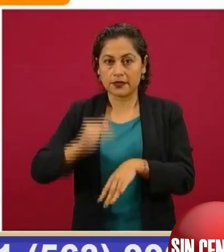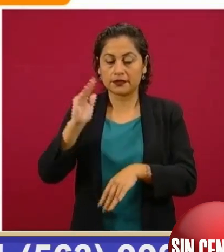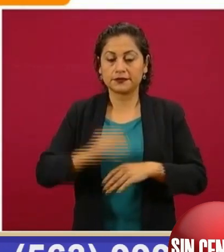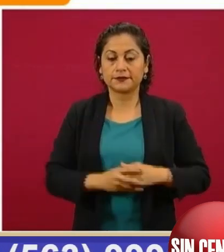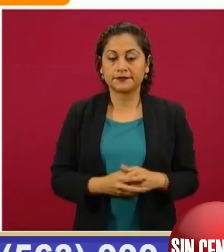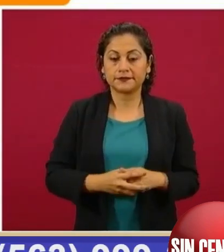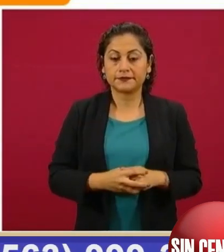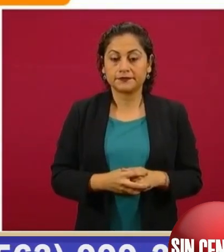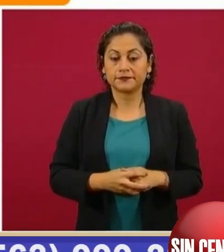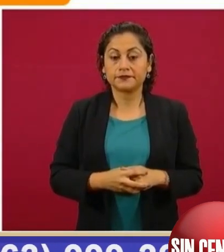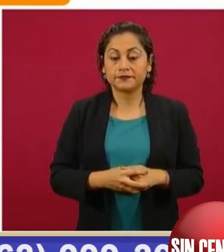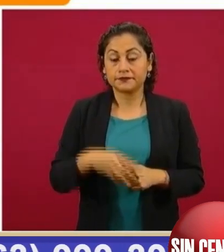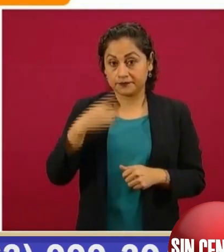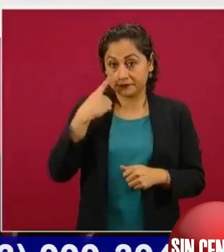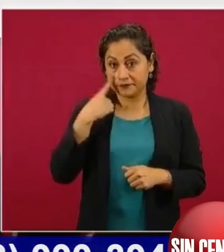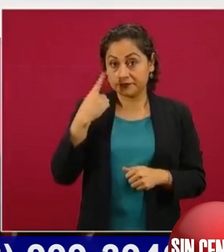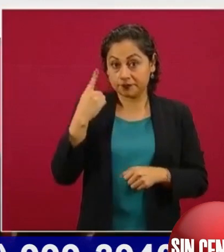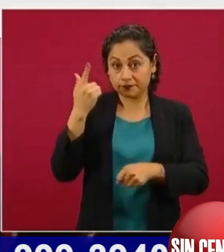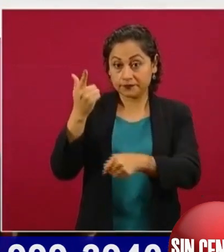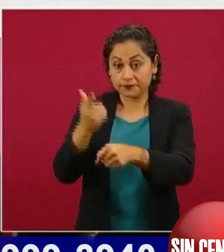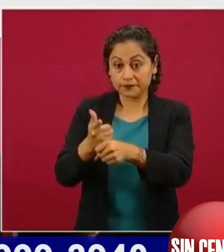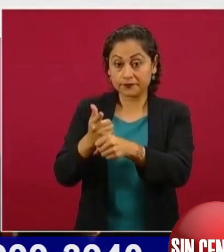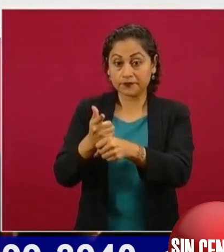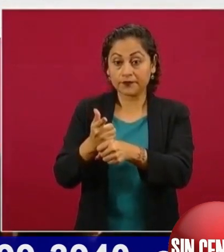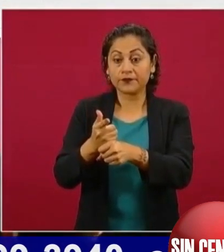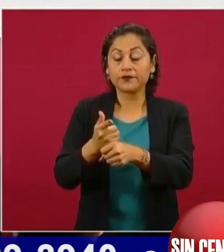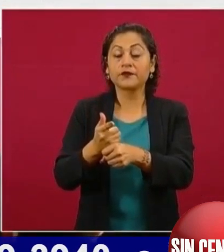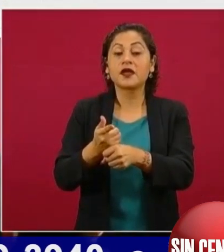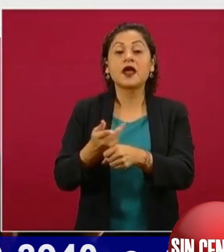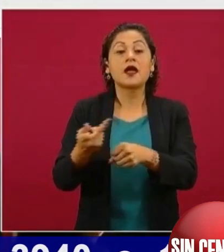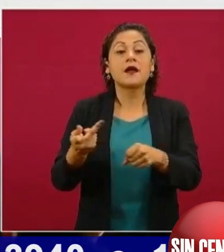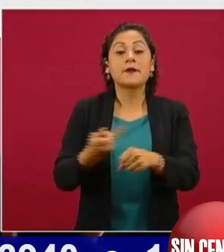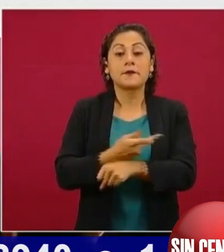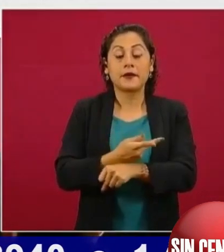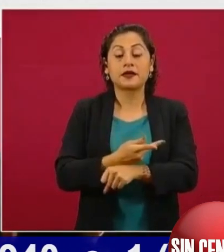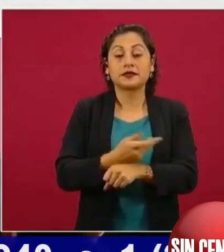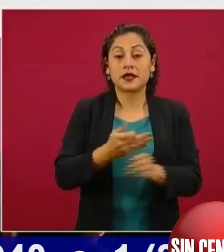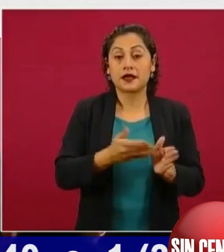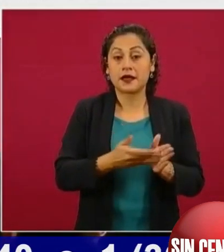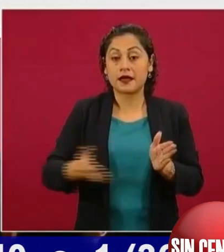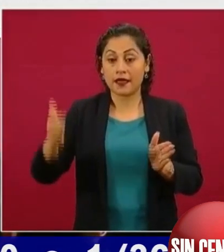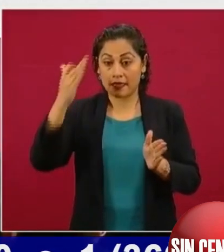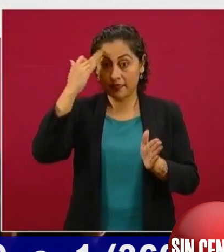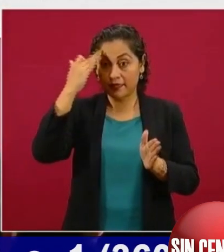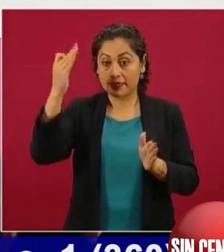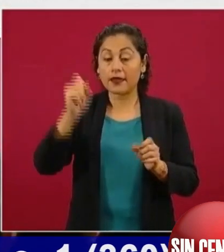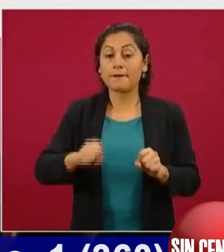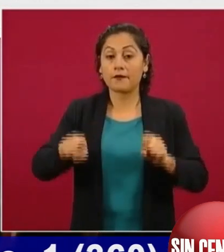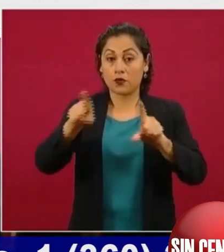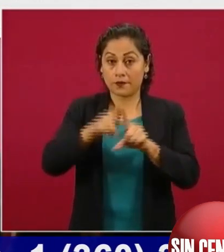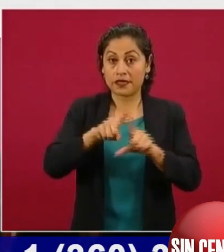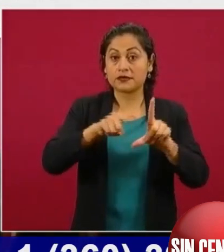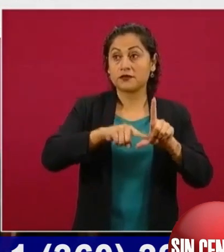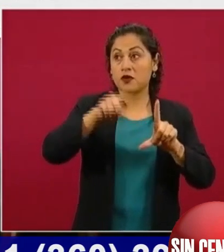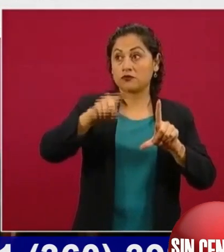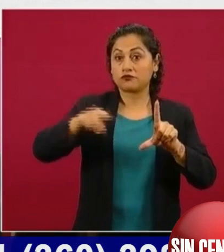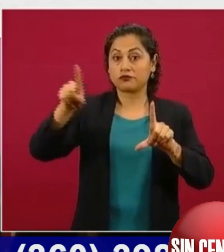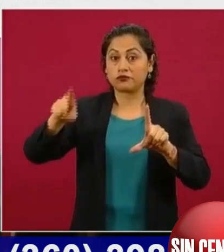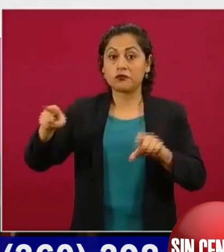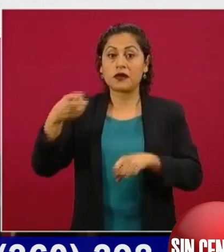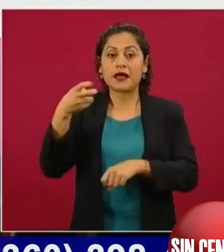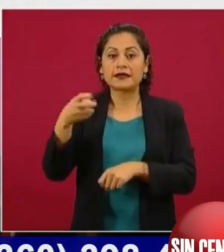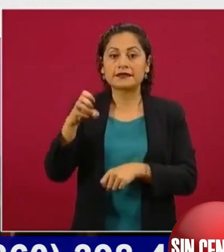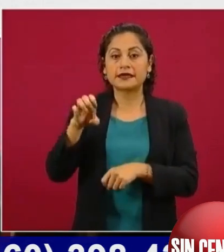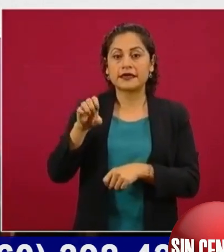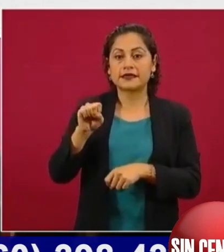Aquí vemos otro indicador muy importante que es la trayectoria en el tiempo nuevamente de la cantidad de casos estimados. Estos son más que en la